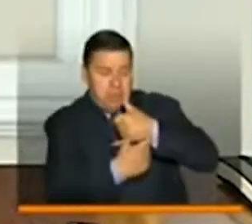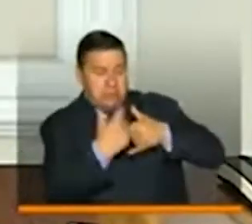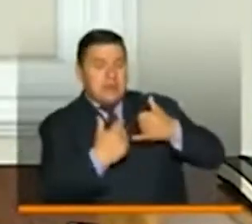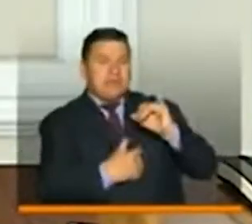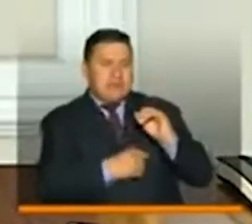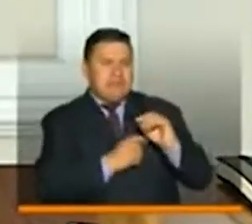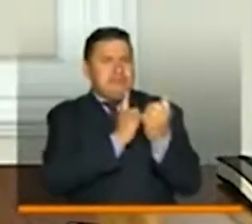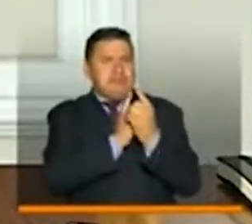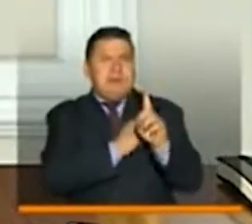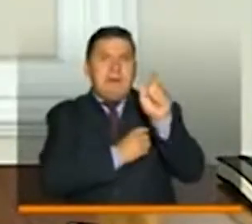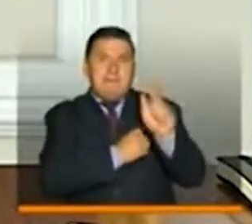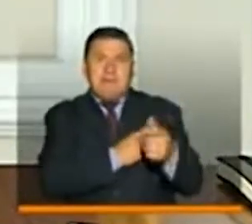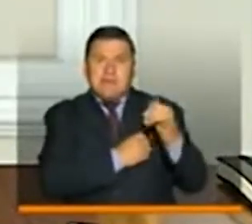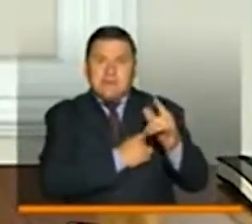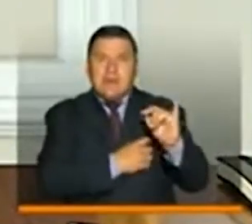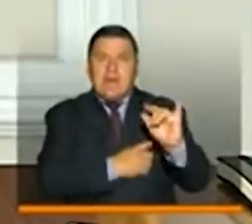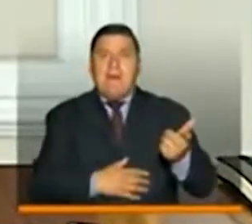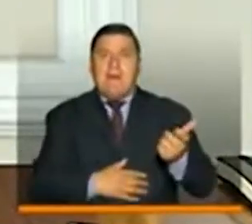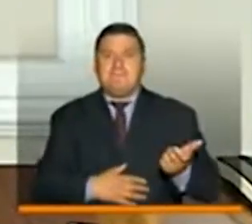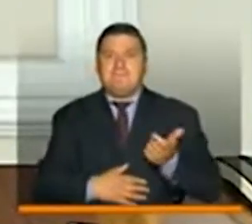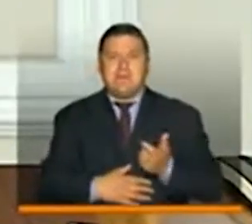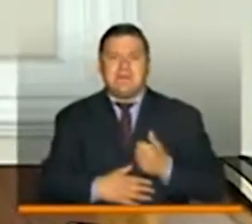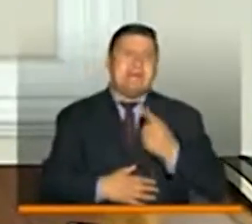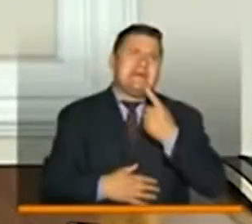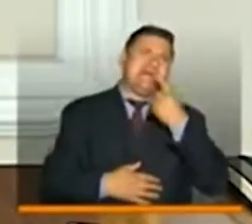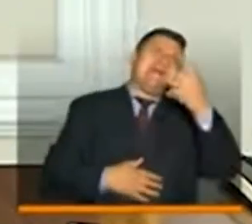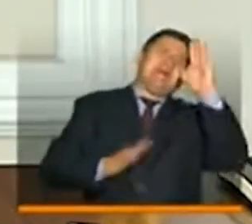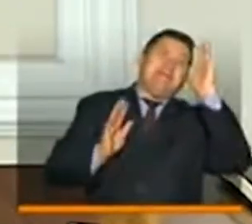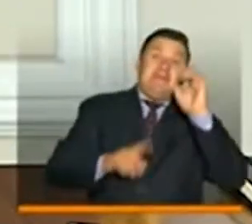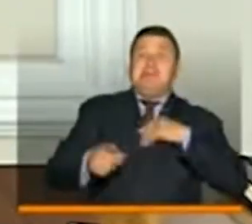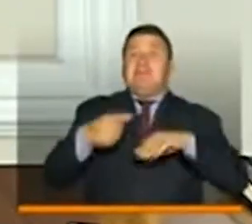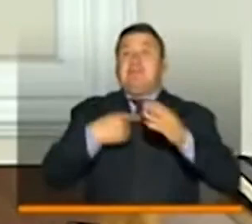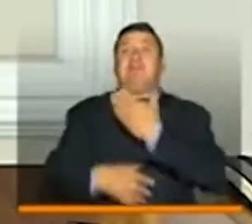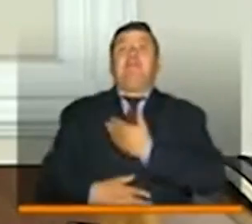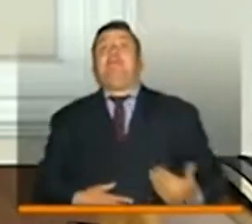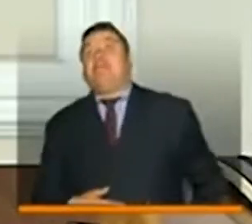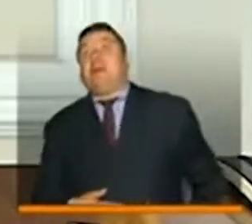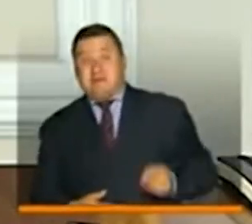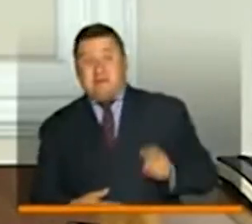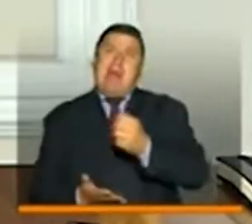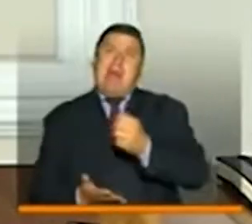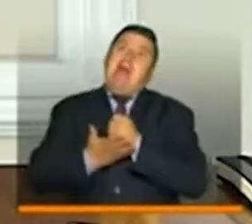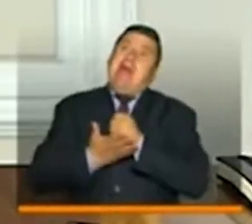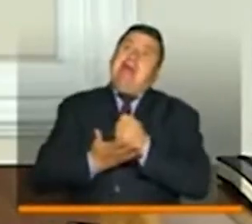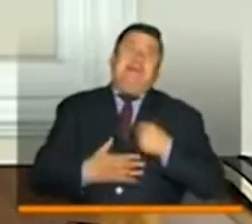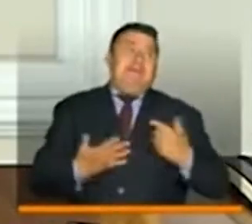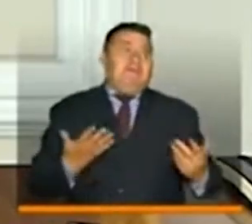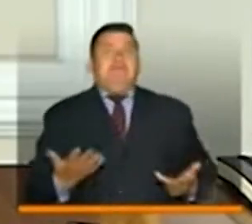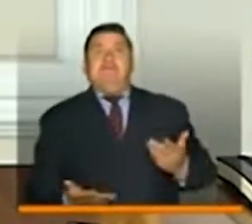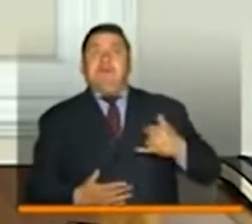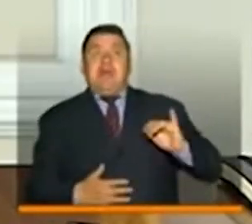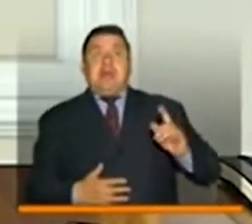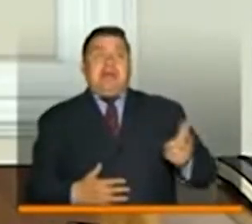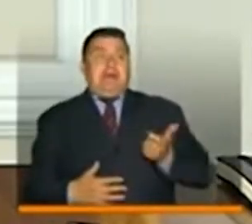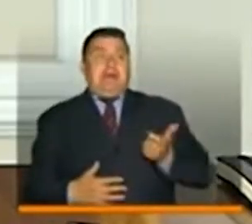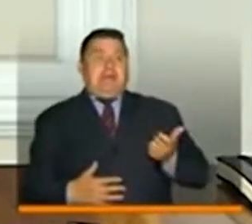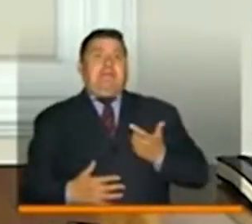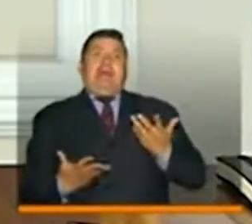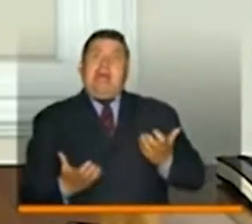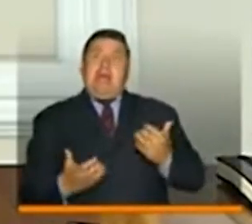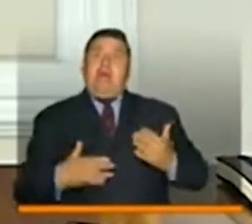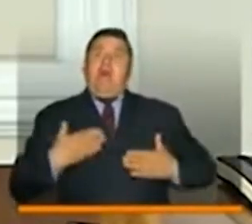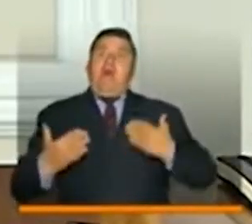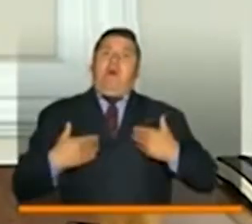enredar la confesión de las farc en la muerte de álvaro gómez e imponer lo que se nos acomode ya mí que no me digan que debo y que no debo decir